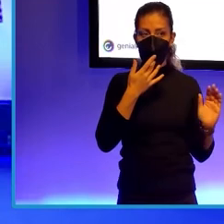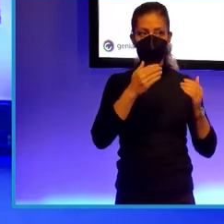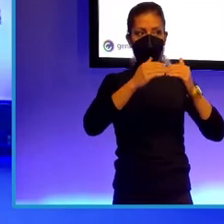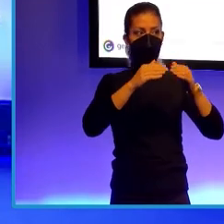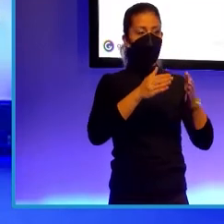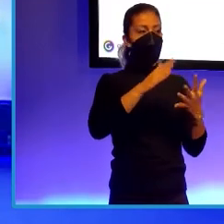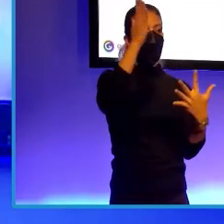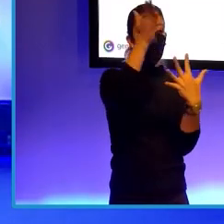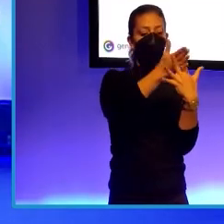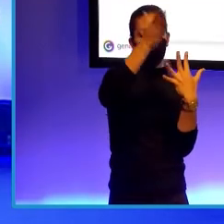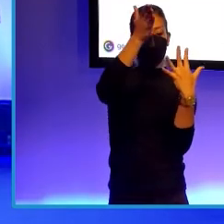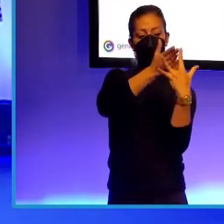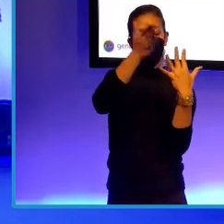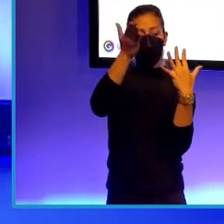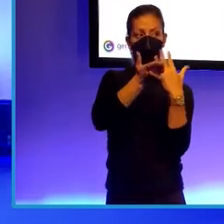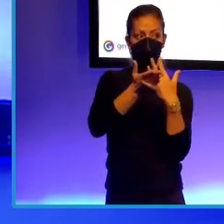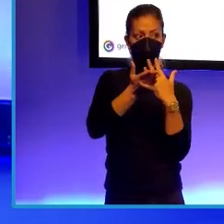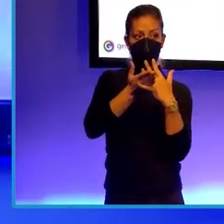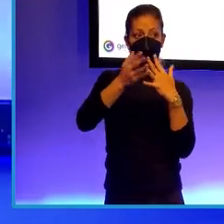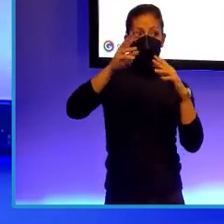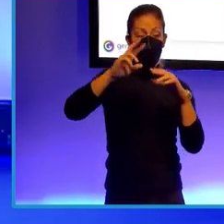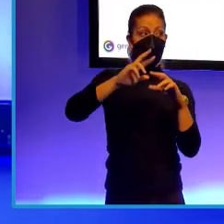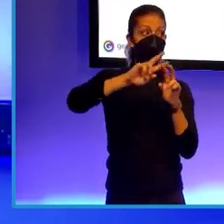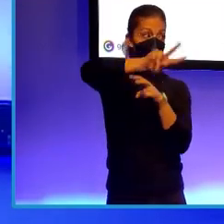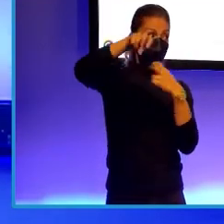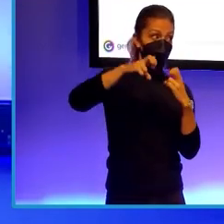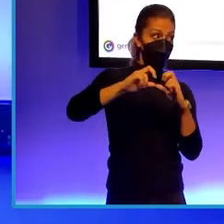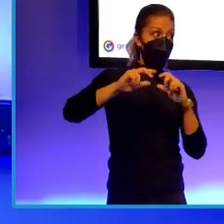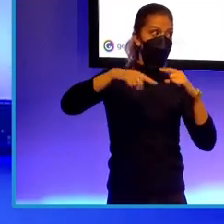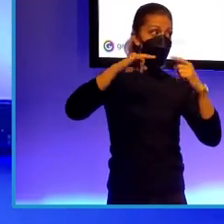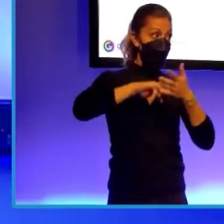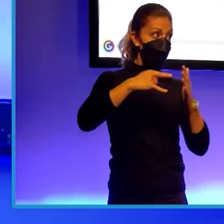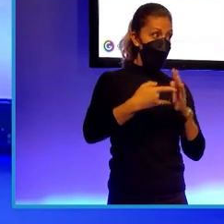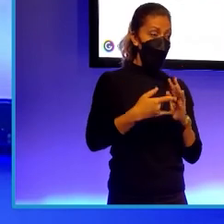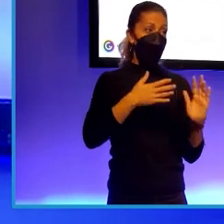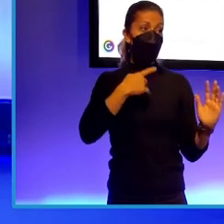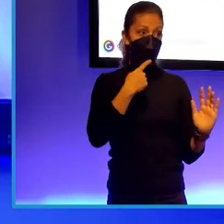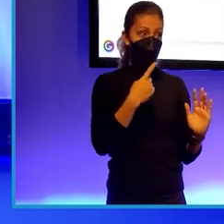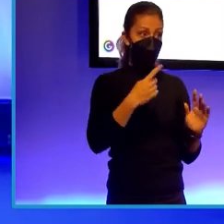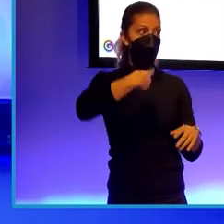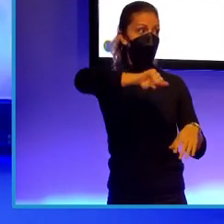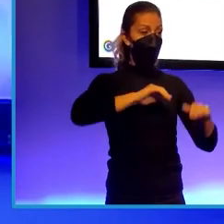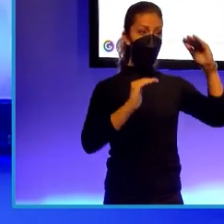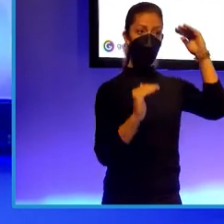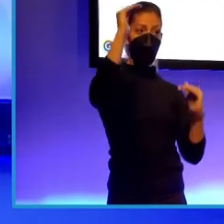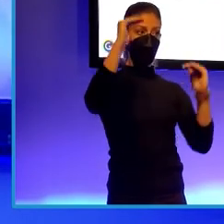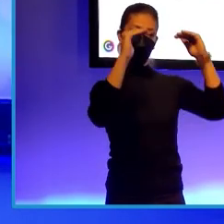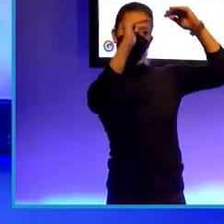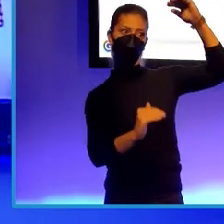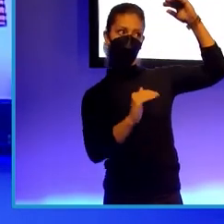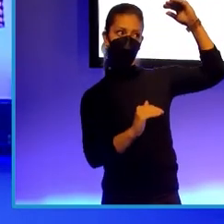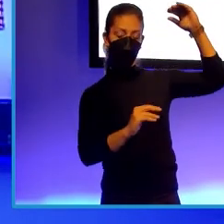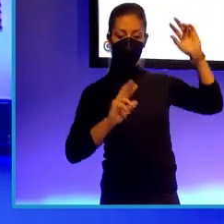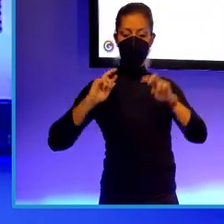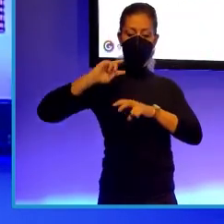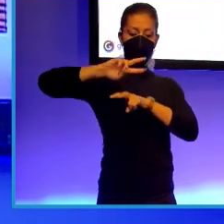segunda brecha y la tercera brecha tecnológica es decir seremos todos desiguales y mucho peor de lo que éramos antes de la primera